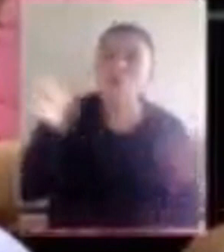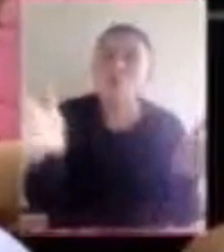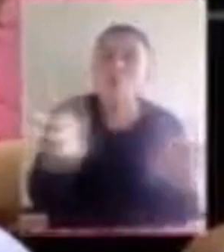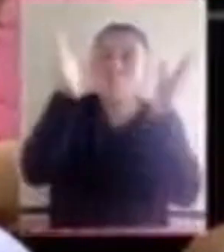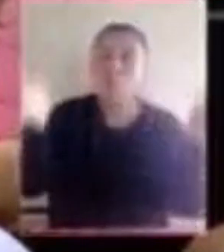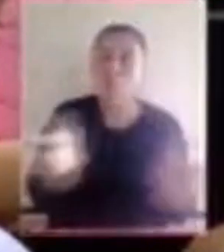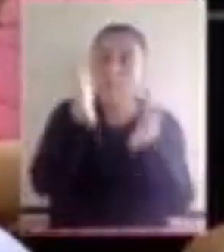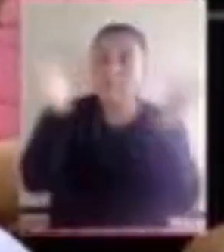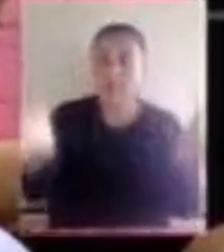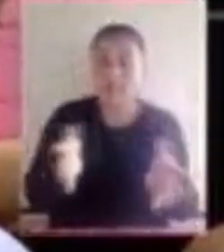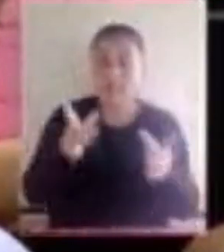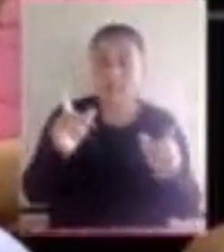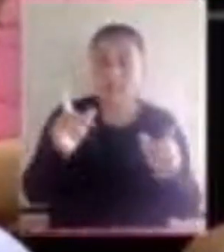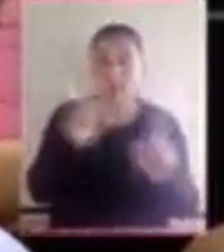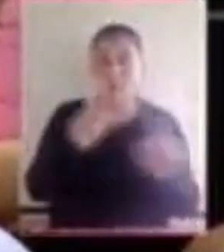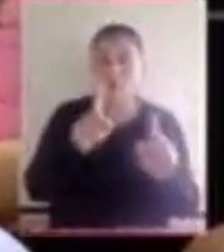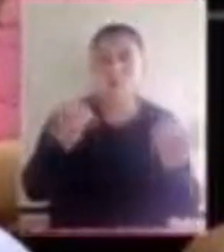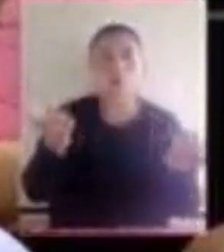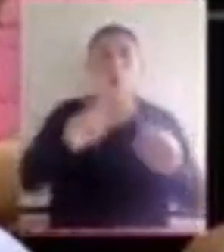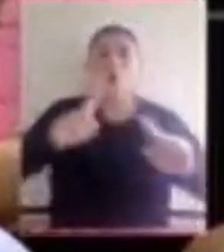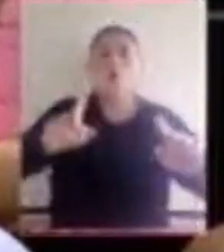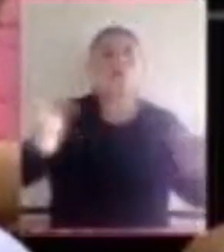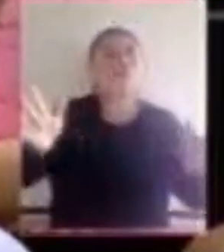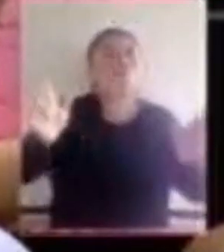no desincentivar tanto el